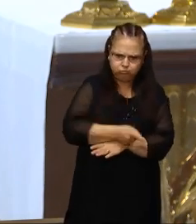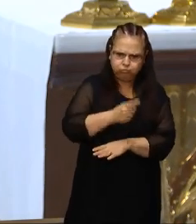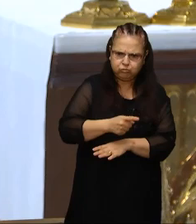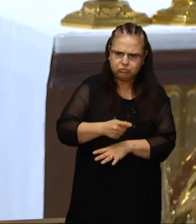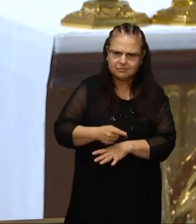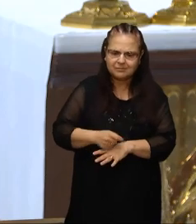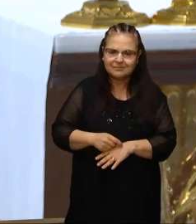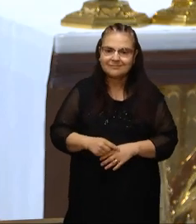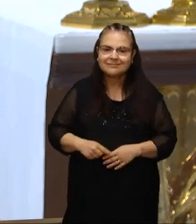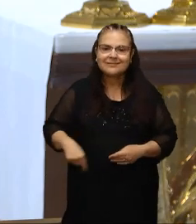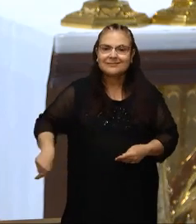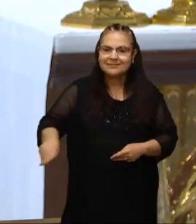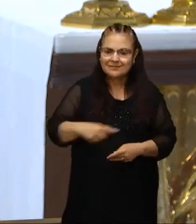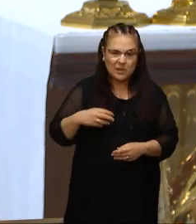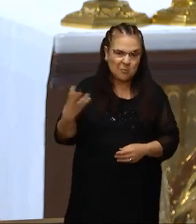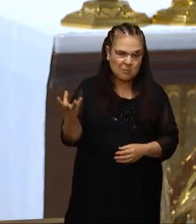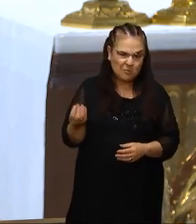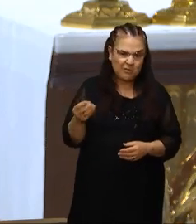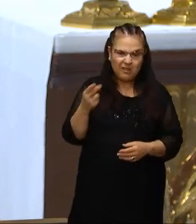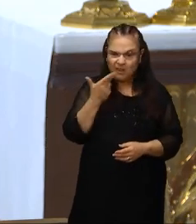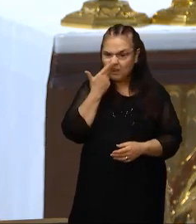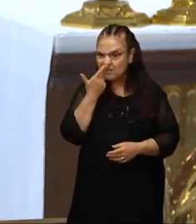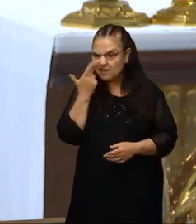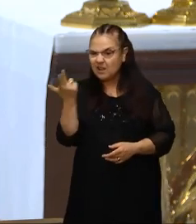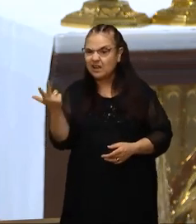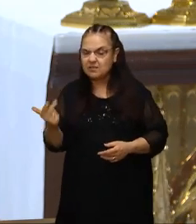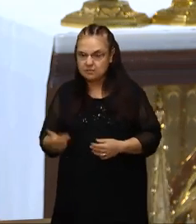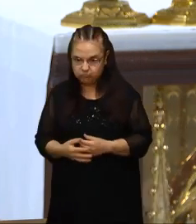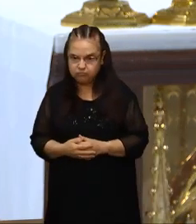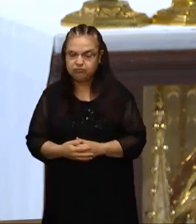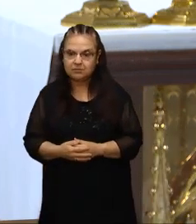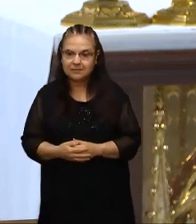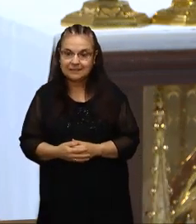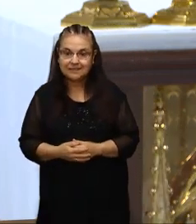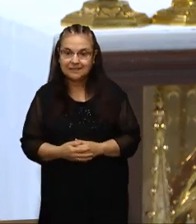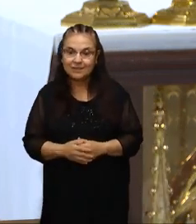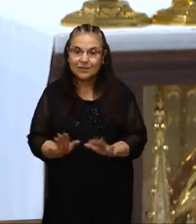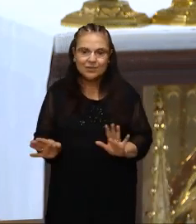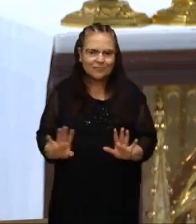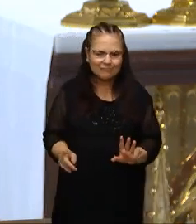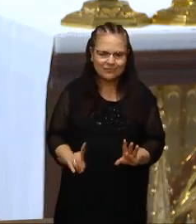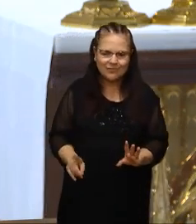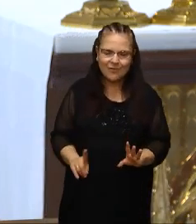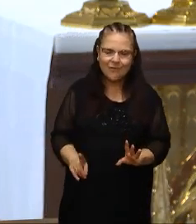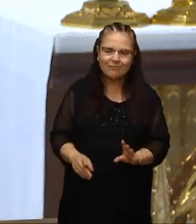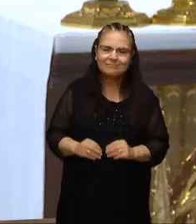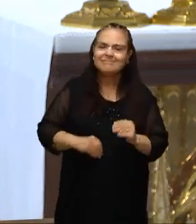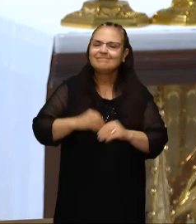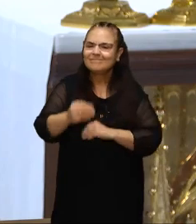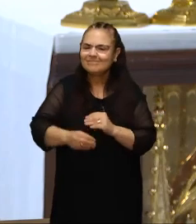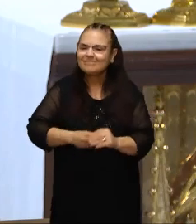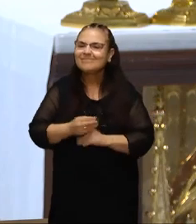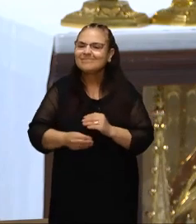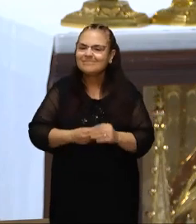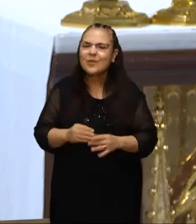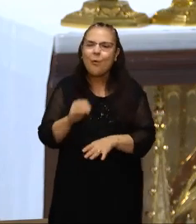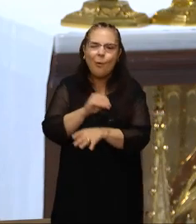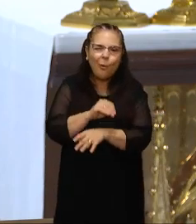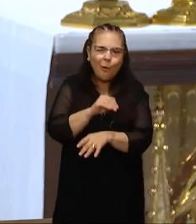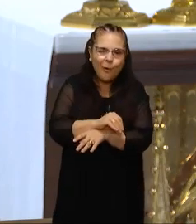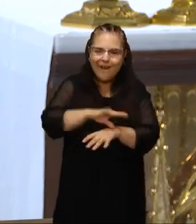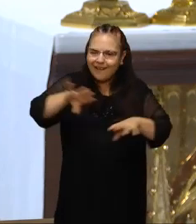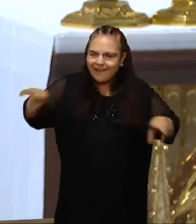al servicio de muchos intereses, por nobles que parezcan, sino como un verdadero instrumento de curación,